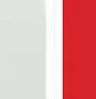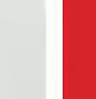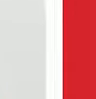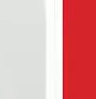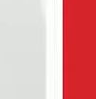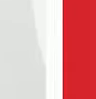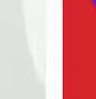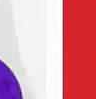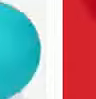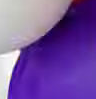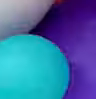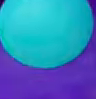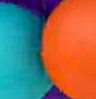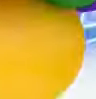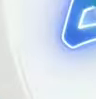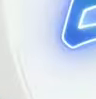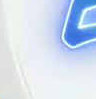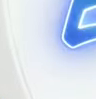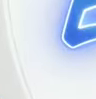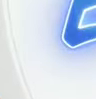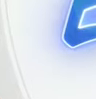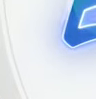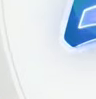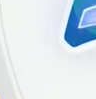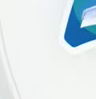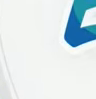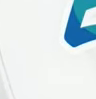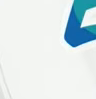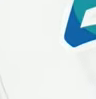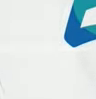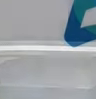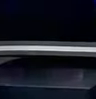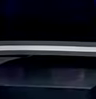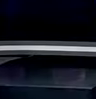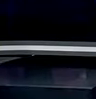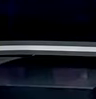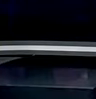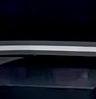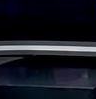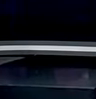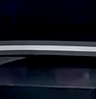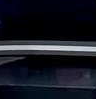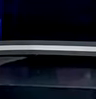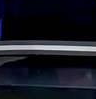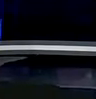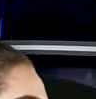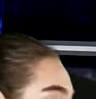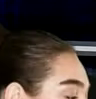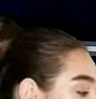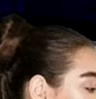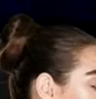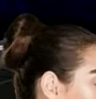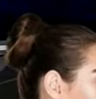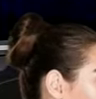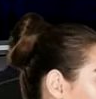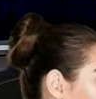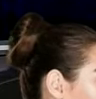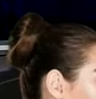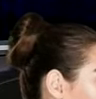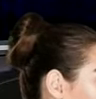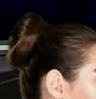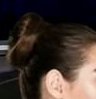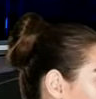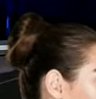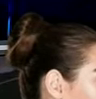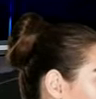todos los bolivianos. Bueno, ya la música lo identifica. Como siempre, vamos a